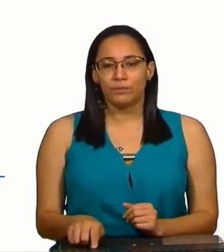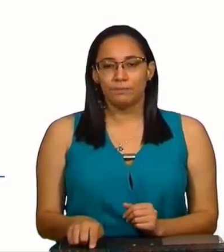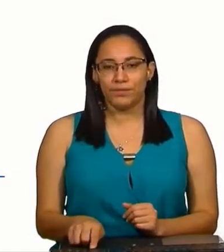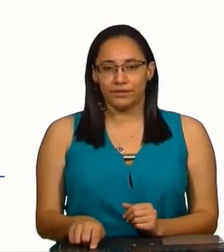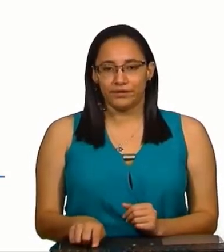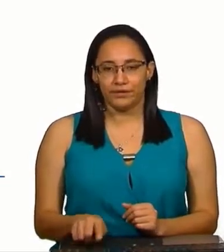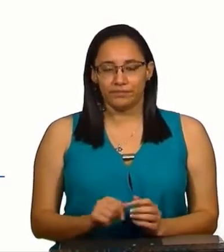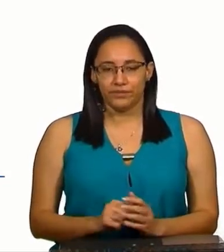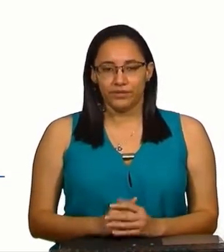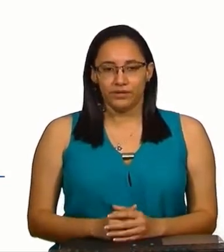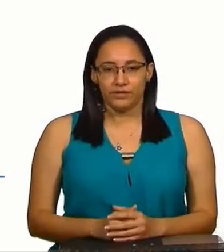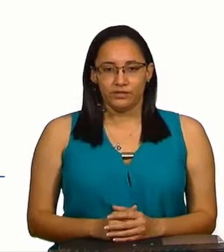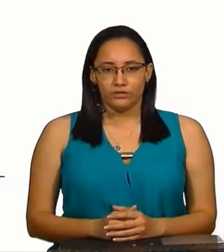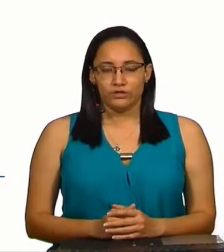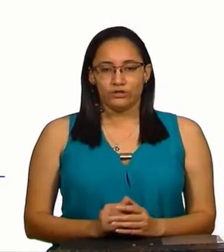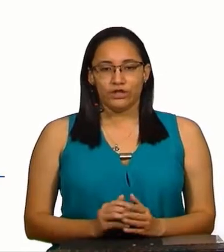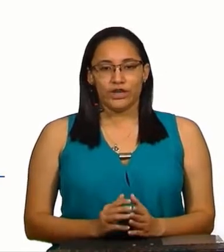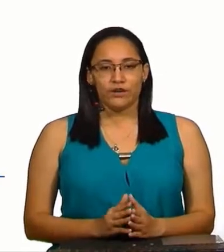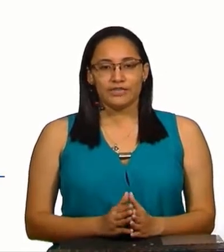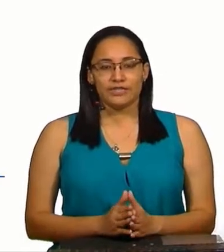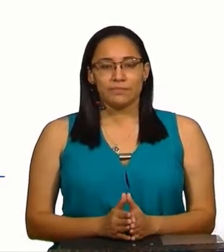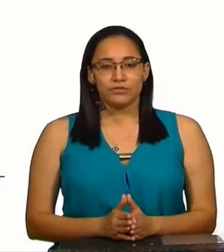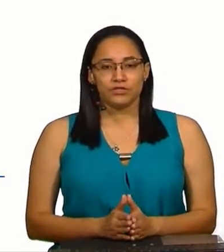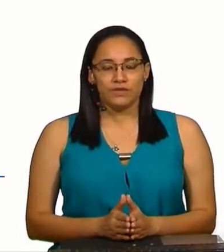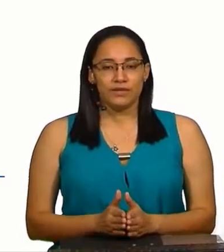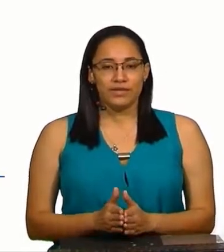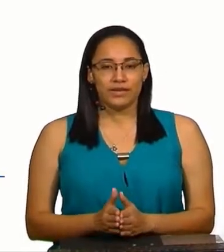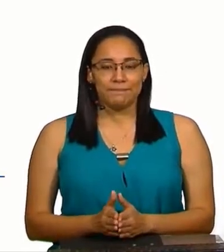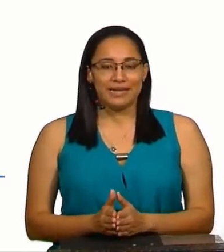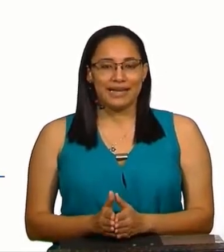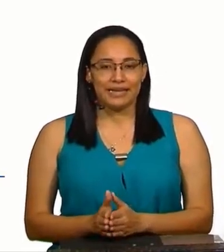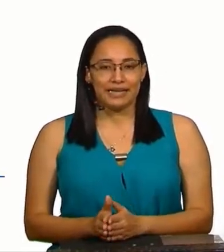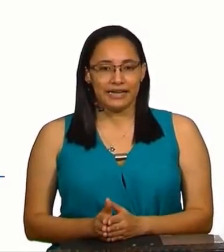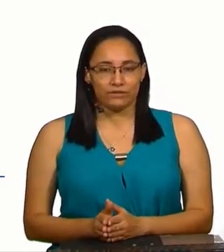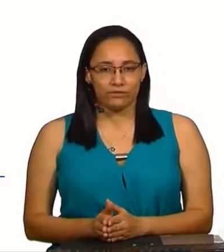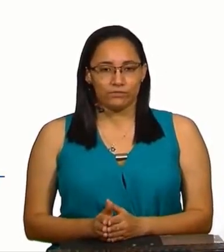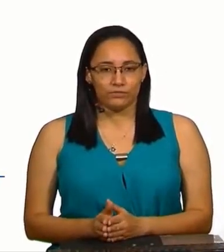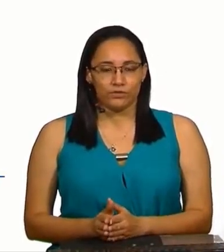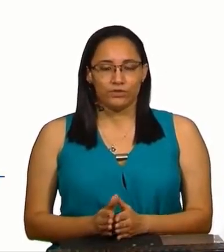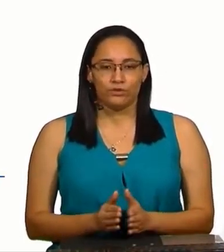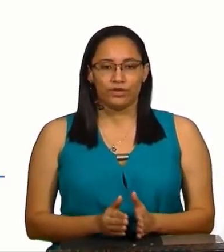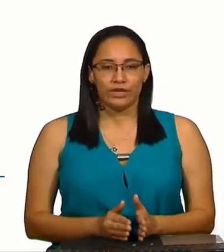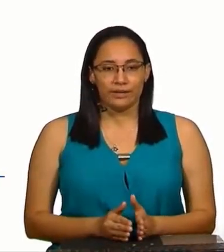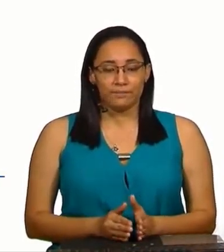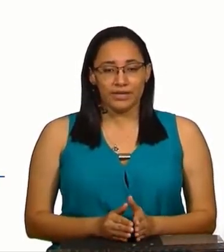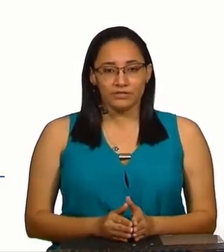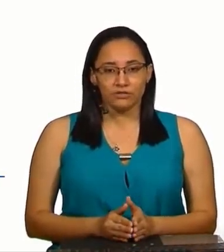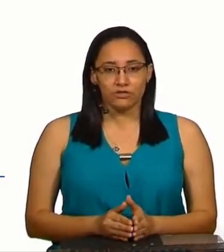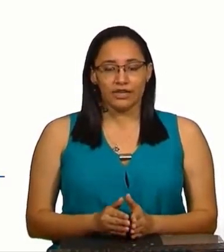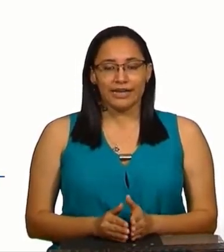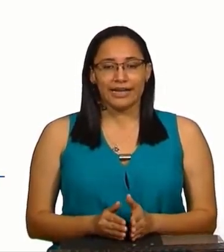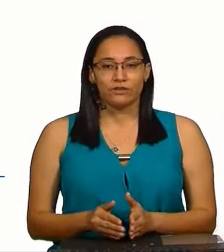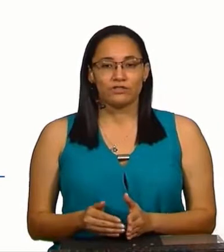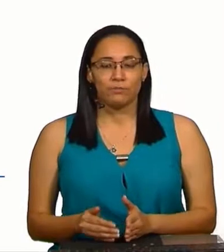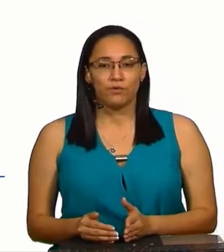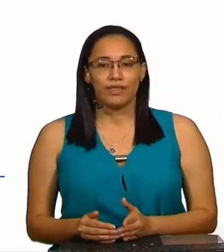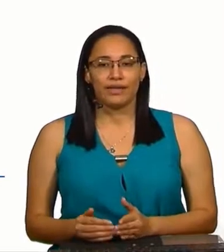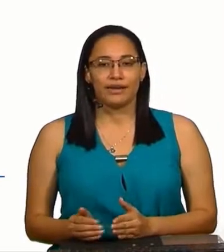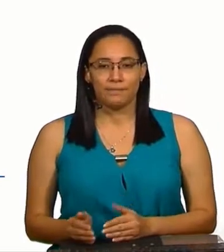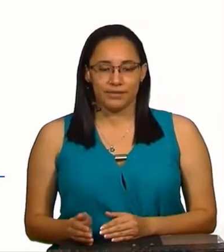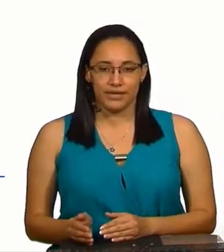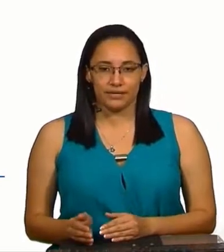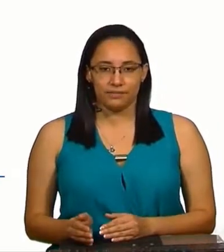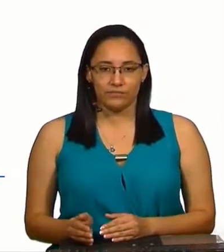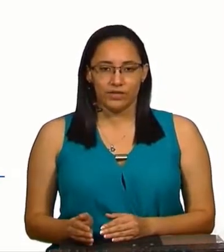be repaired. Yo no creo que sea posible reparar el carro. O yo no pienso que el carro se